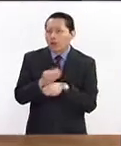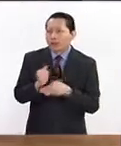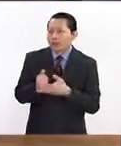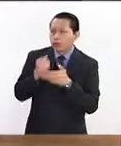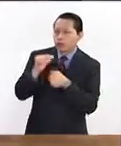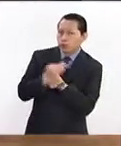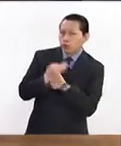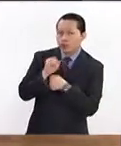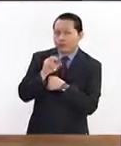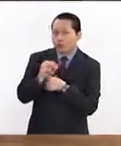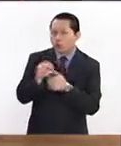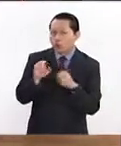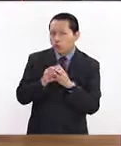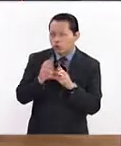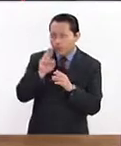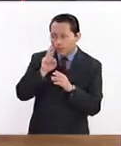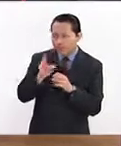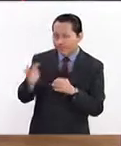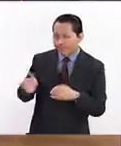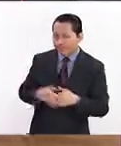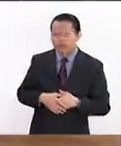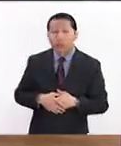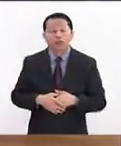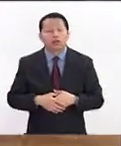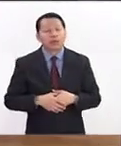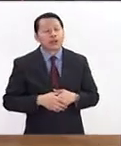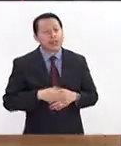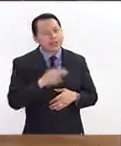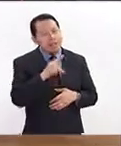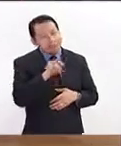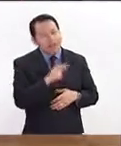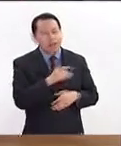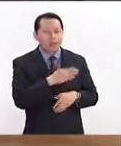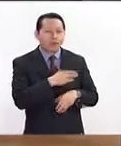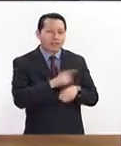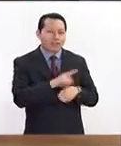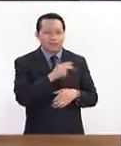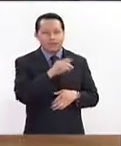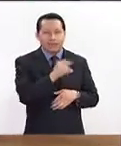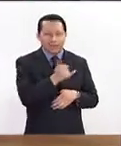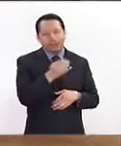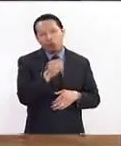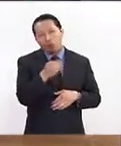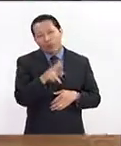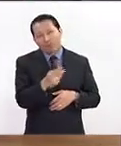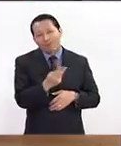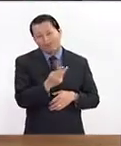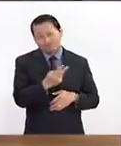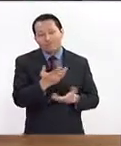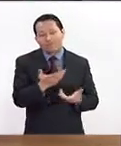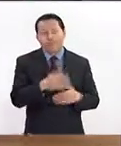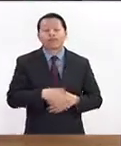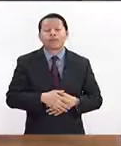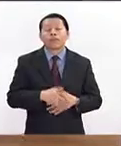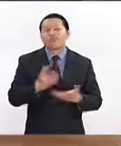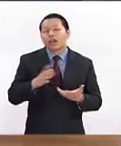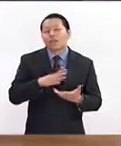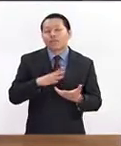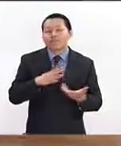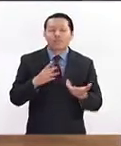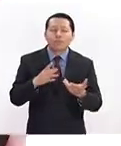¿o cómo lo ves tú? ¿Qué tal? Buenos días, Pati. Buenos días, Omar. Hay distintas maneras de